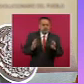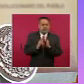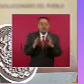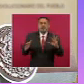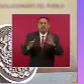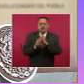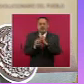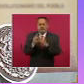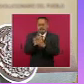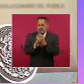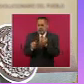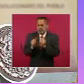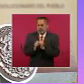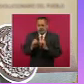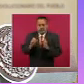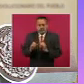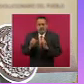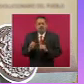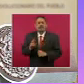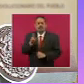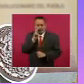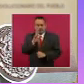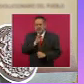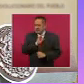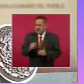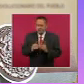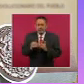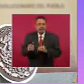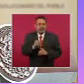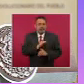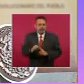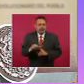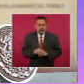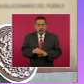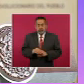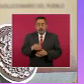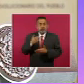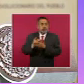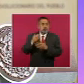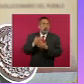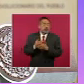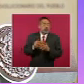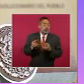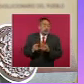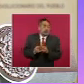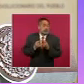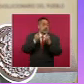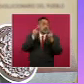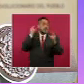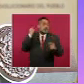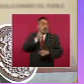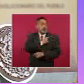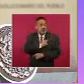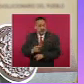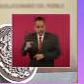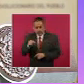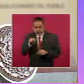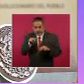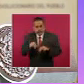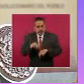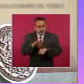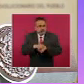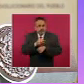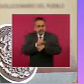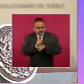y por supuesto que estamos llevando adelante la investigación más grande que se haya podido realizar en la historia de